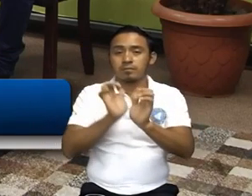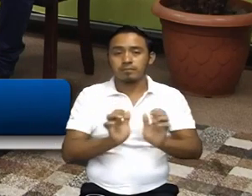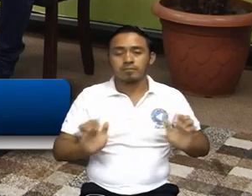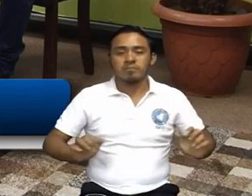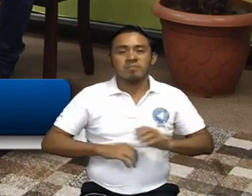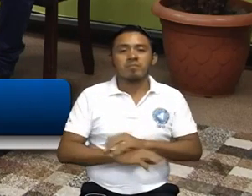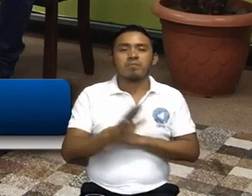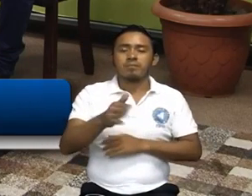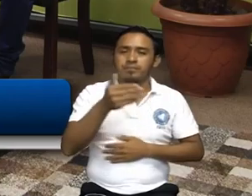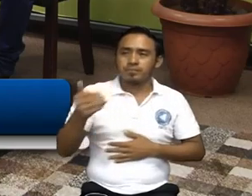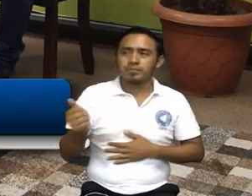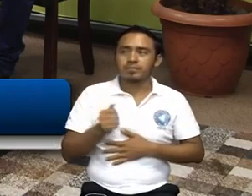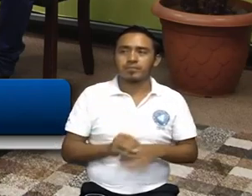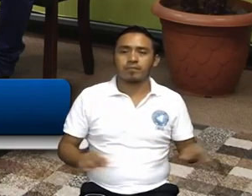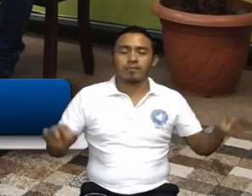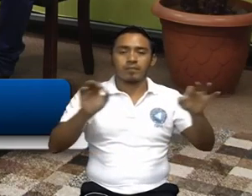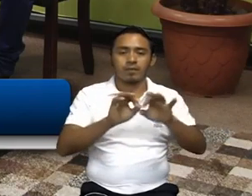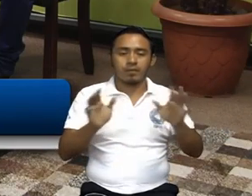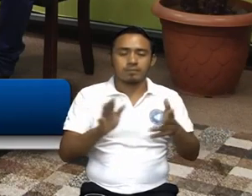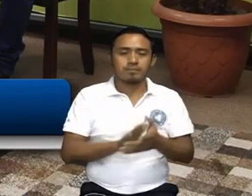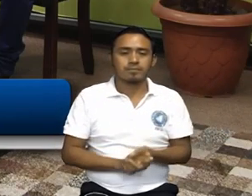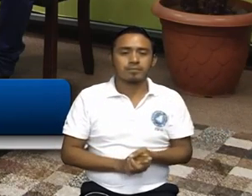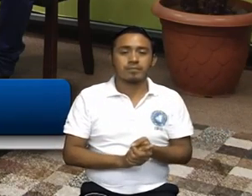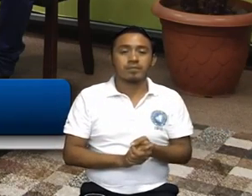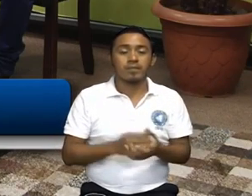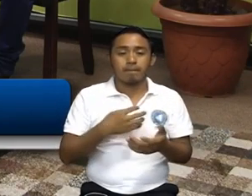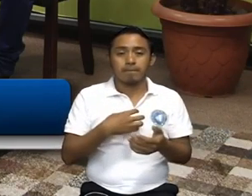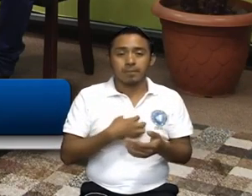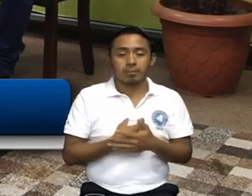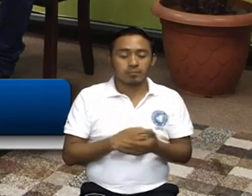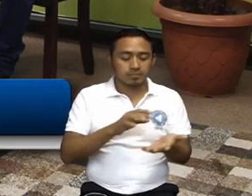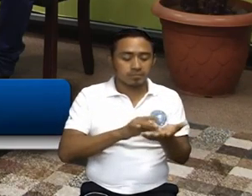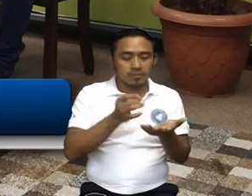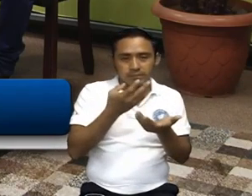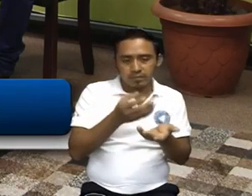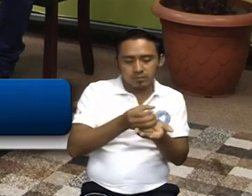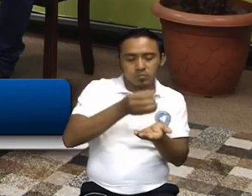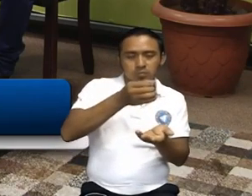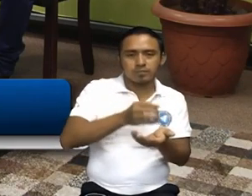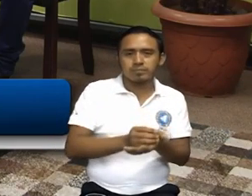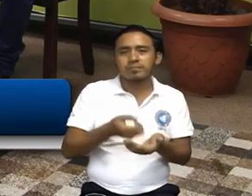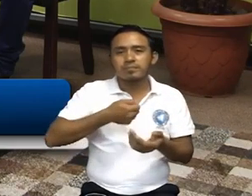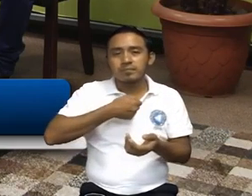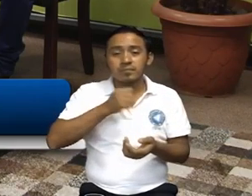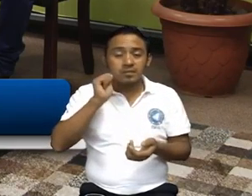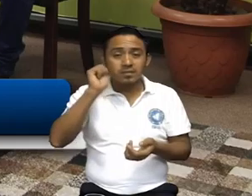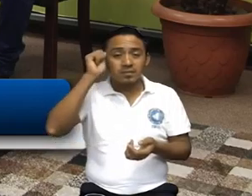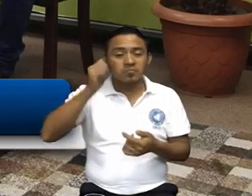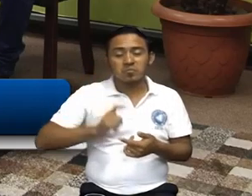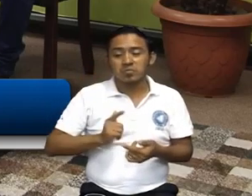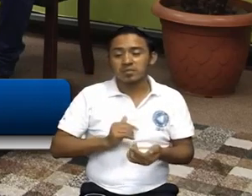otros objetos también que son muy importantes, como son los medicamentos medios, ¿verdad? El adulto tiene medicamentos X,